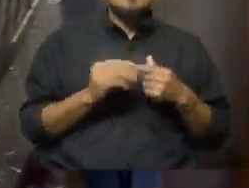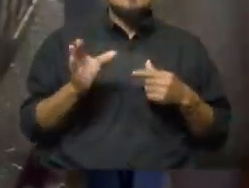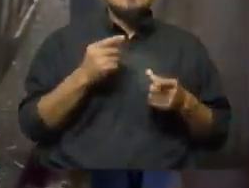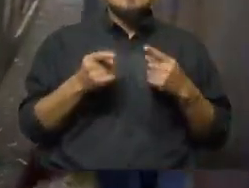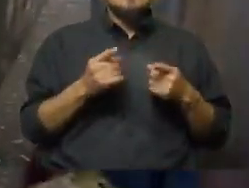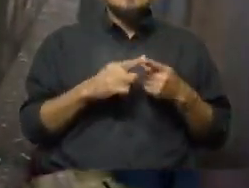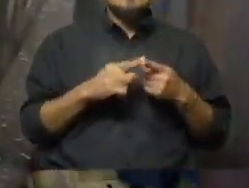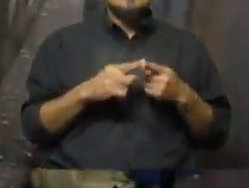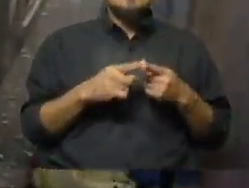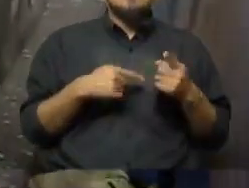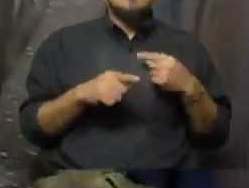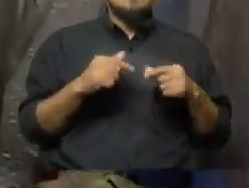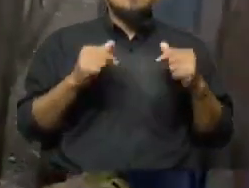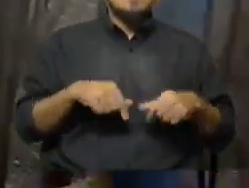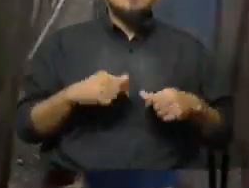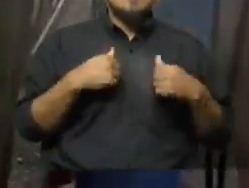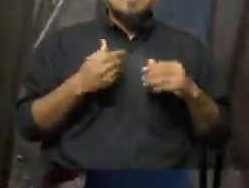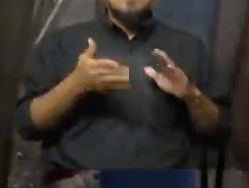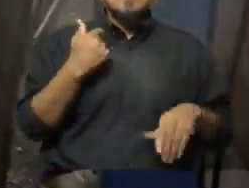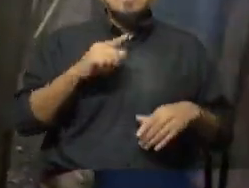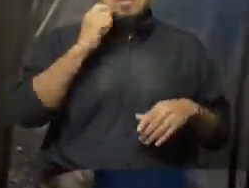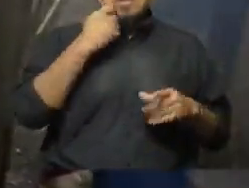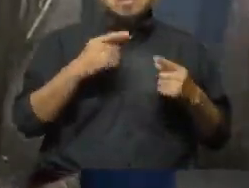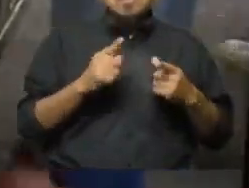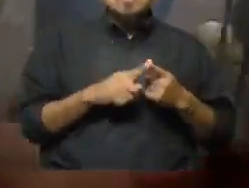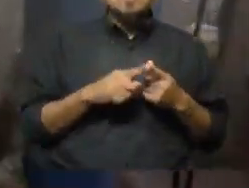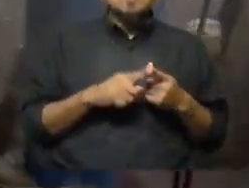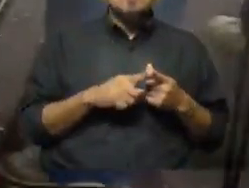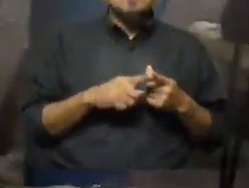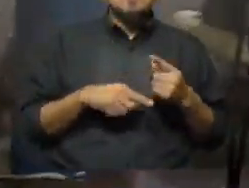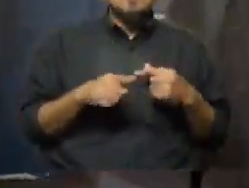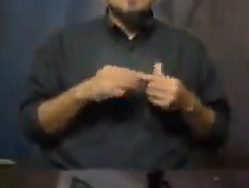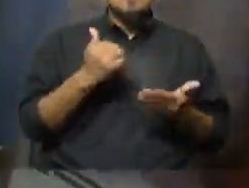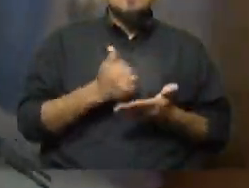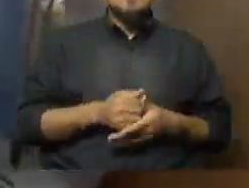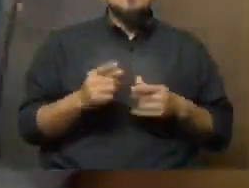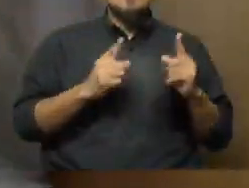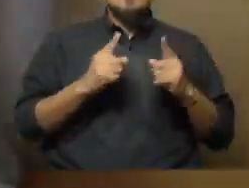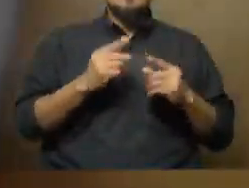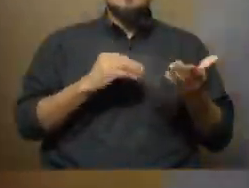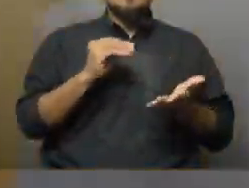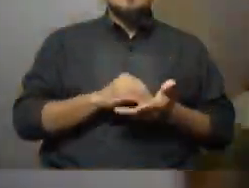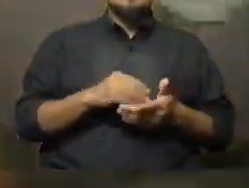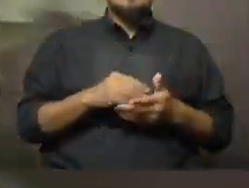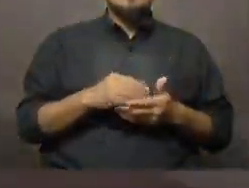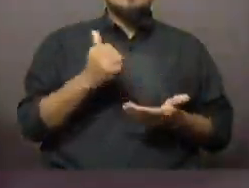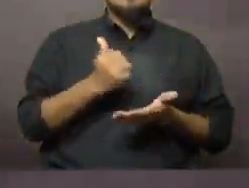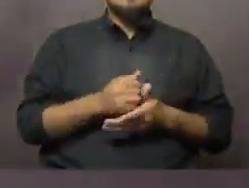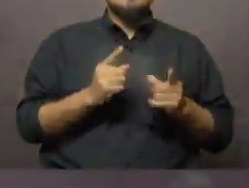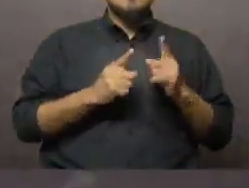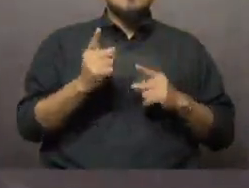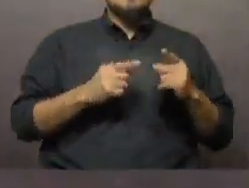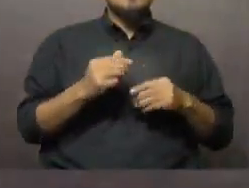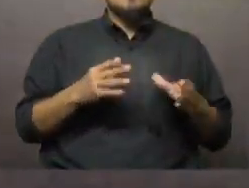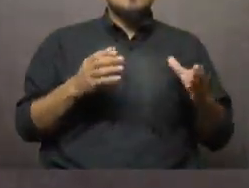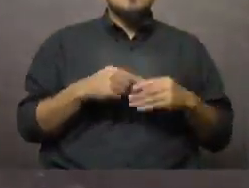Todo es muy, muy nuestro, eso es lo que más me gusta. Muy bien, ¿participaste alguna vez dentro de alguna comparsa, de algún